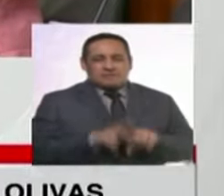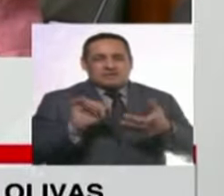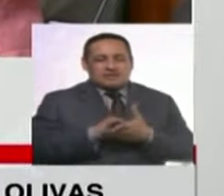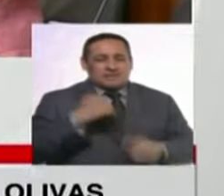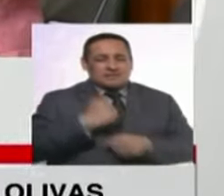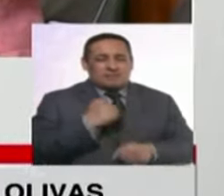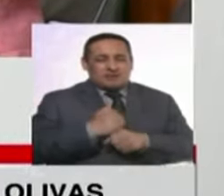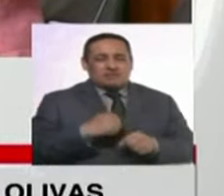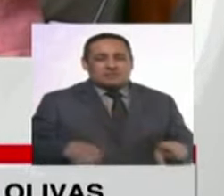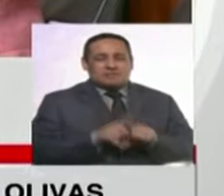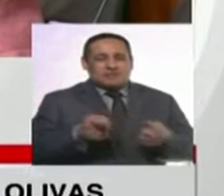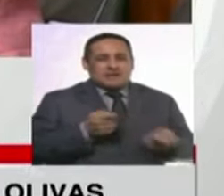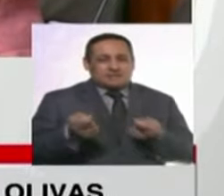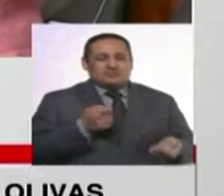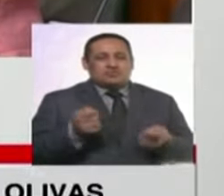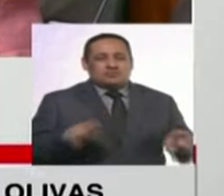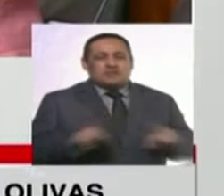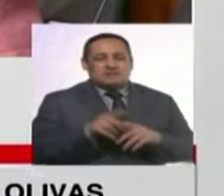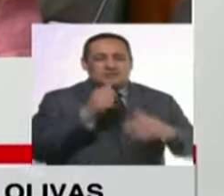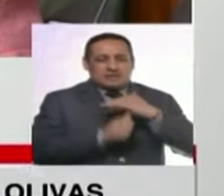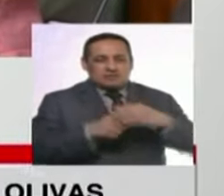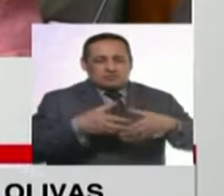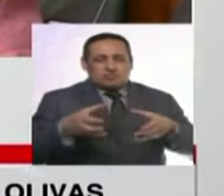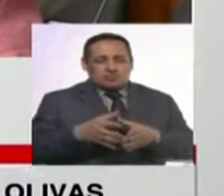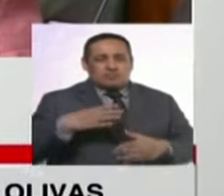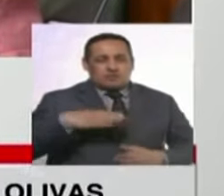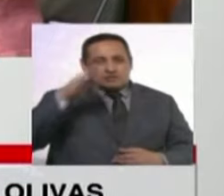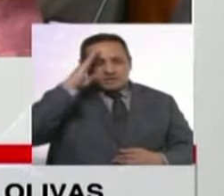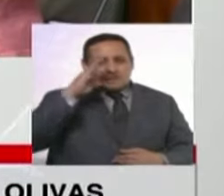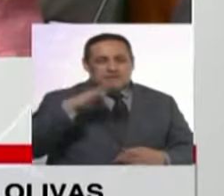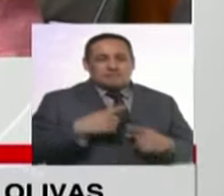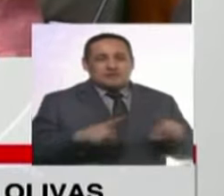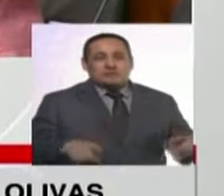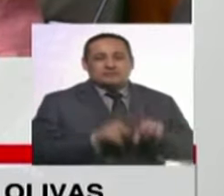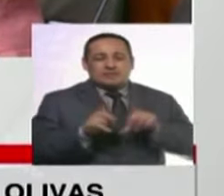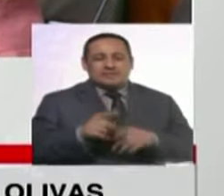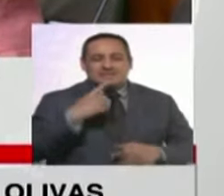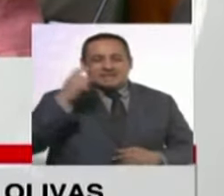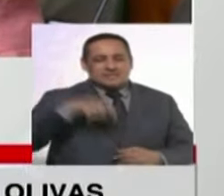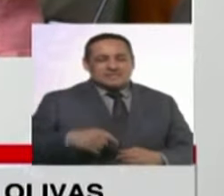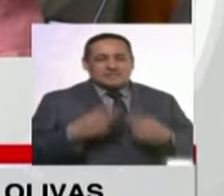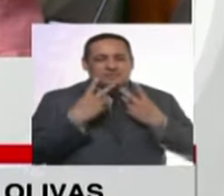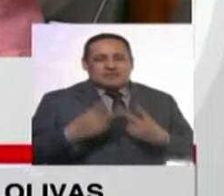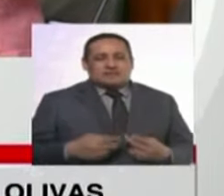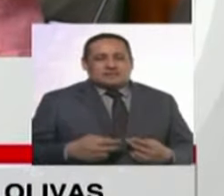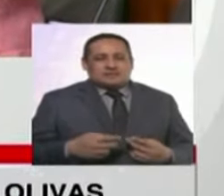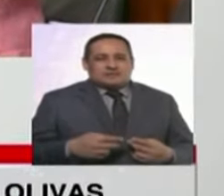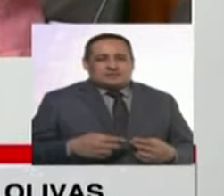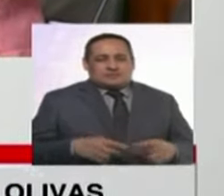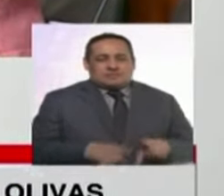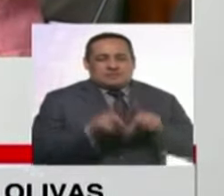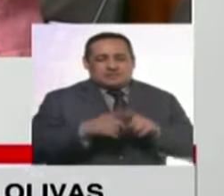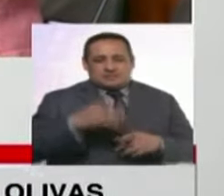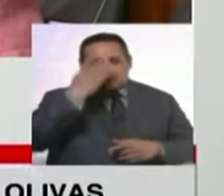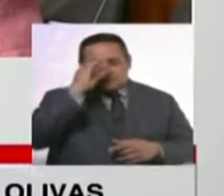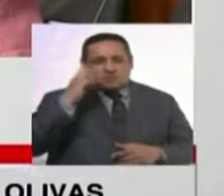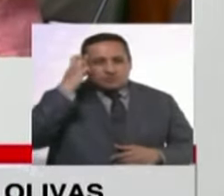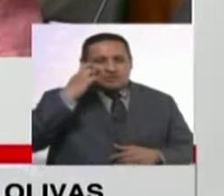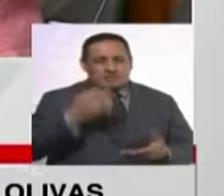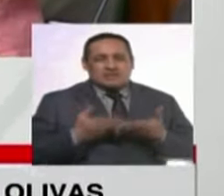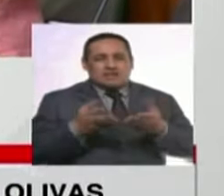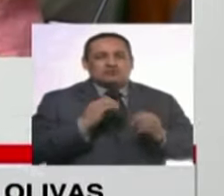logísticas y de la gestión al interior de la Policía Nacional y se necesita decisión política para poder darle